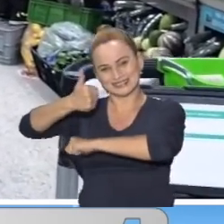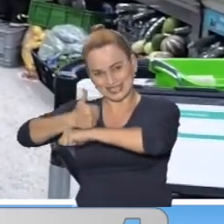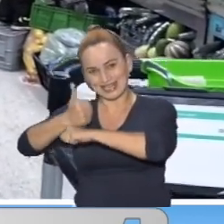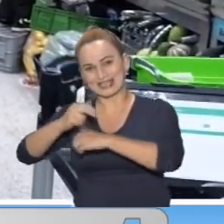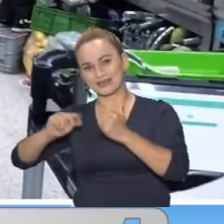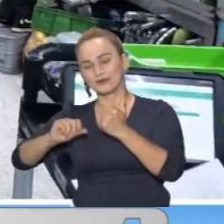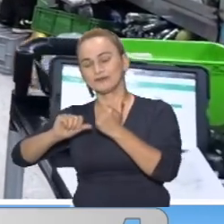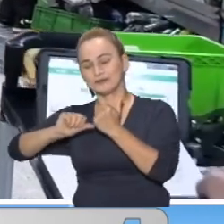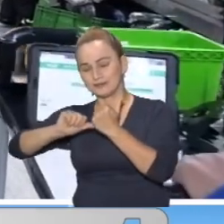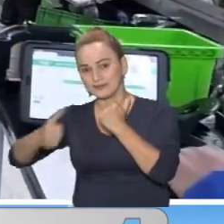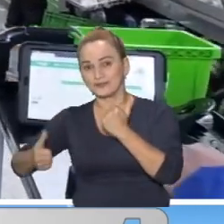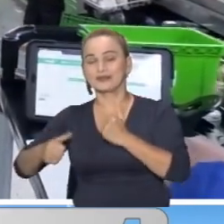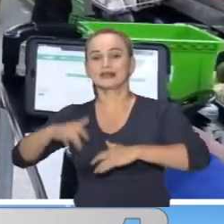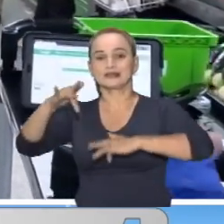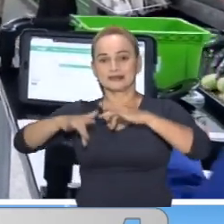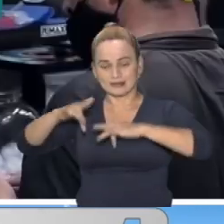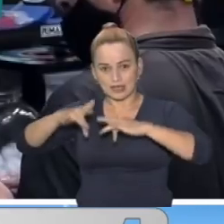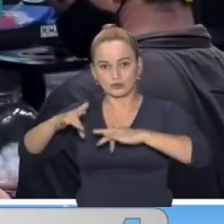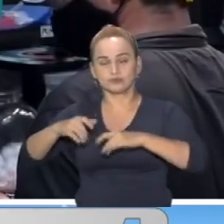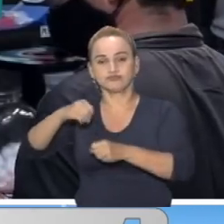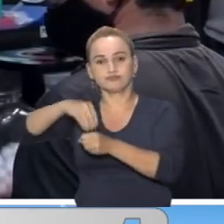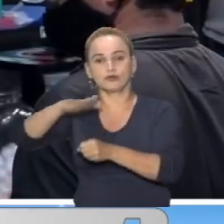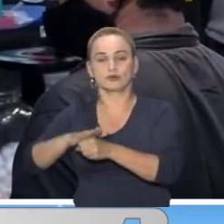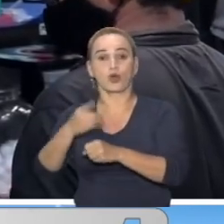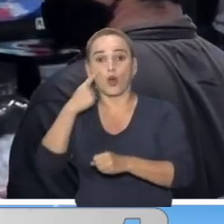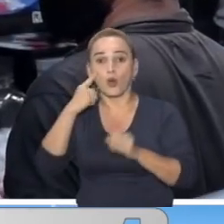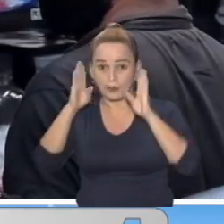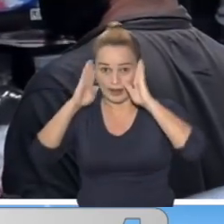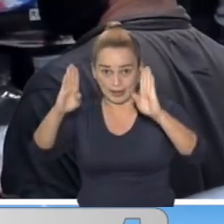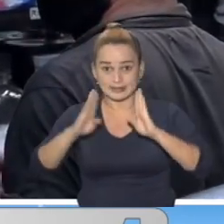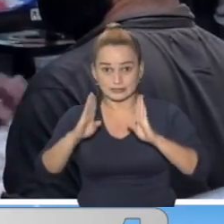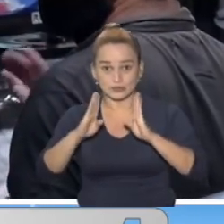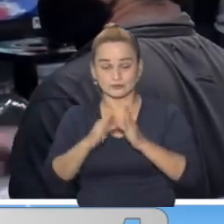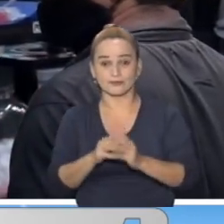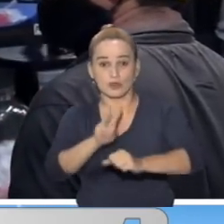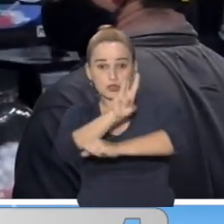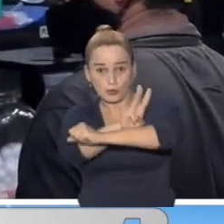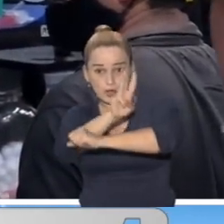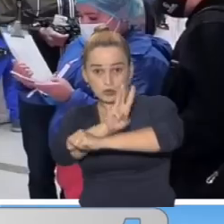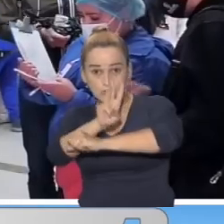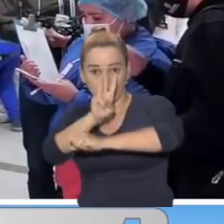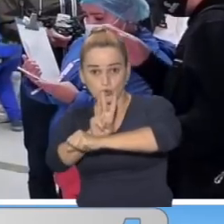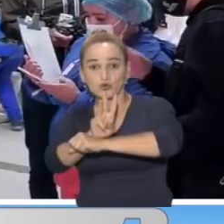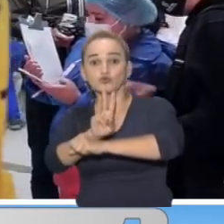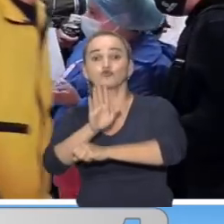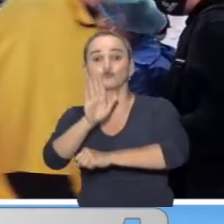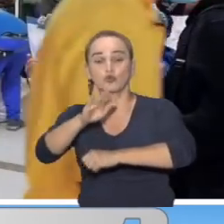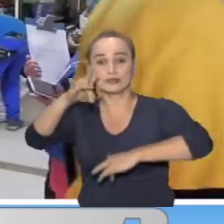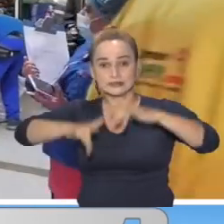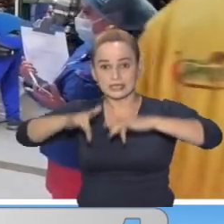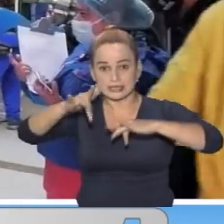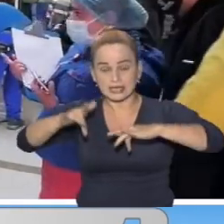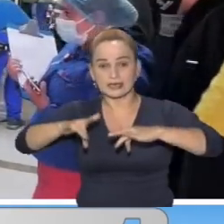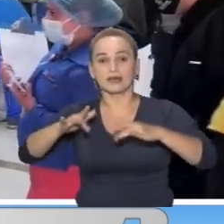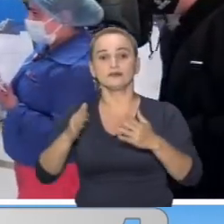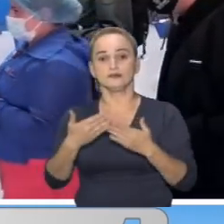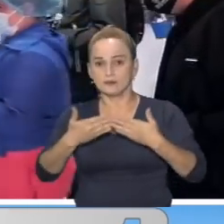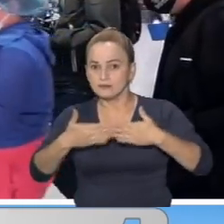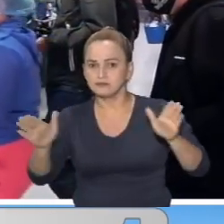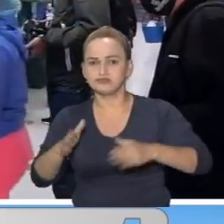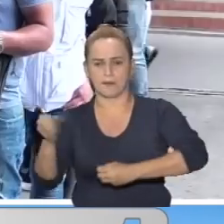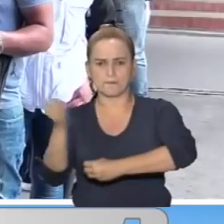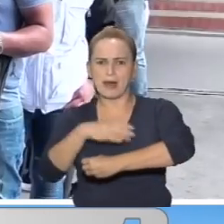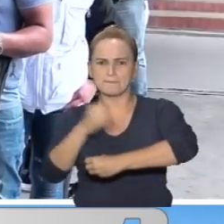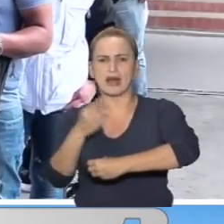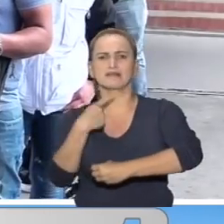Salud Pública de Bogotá. Sin embargo, preste mucha atención a las páginas de esta secretaría porque se va a estar ampliando a otros